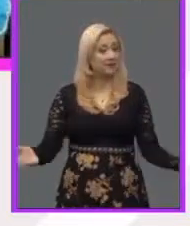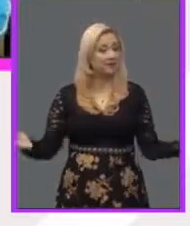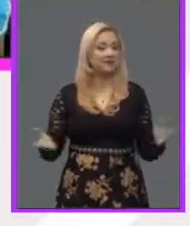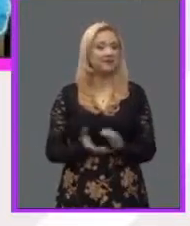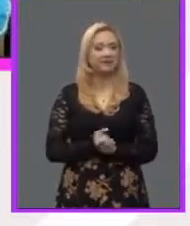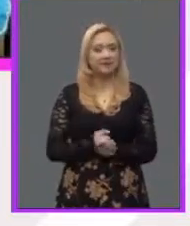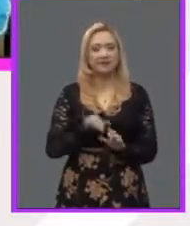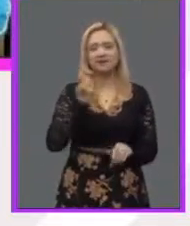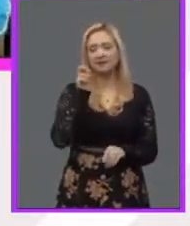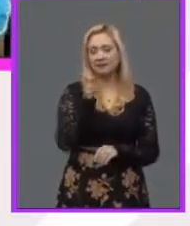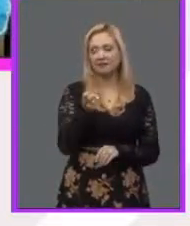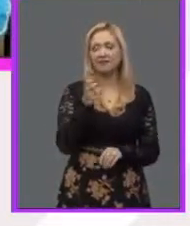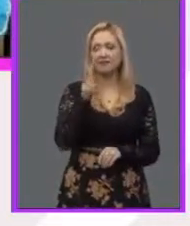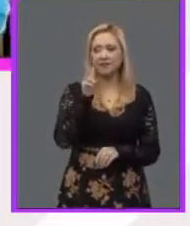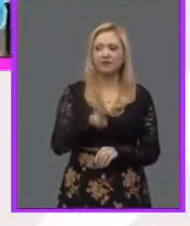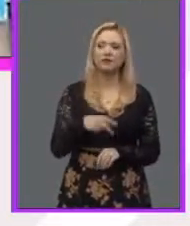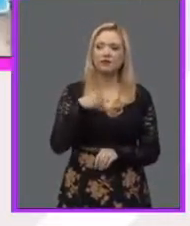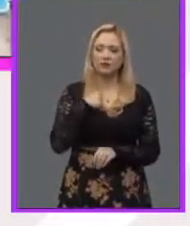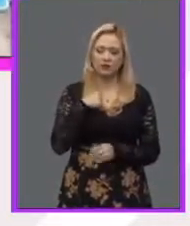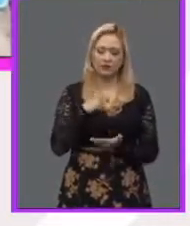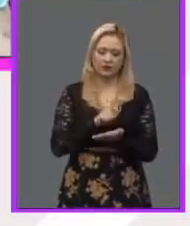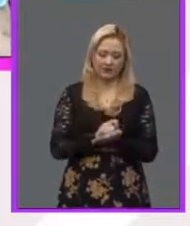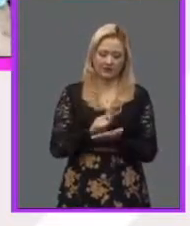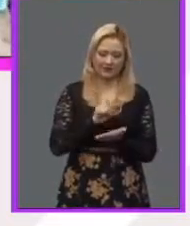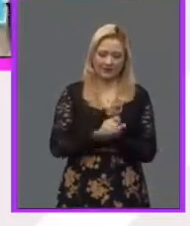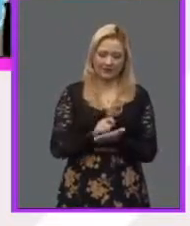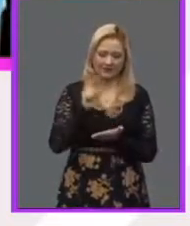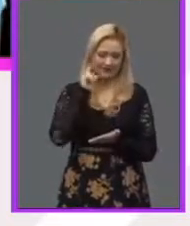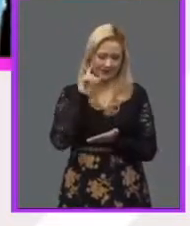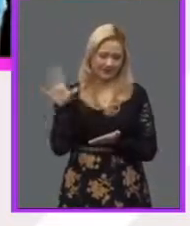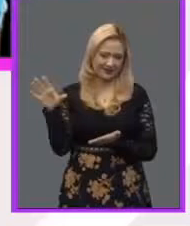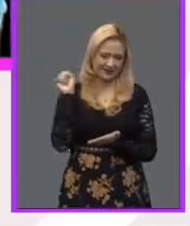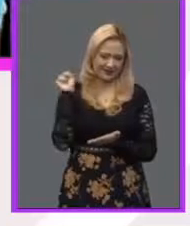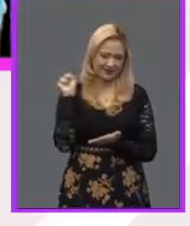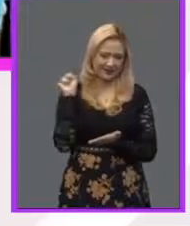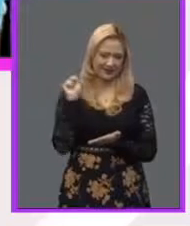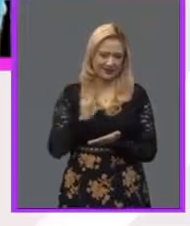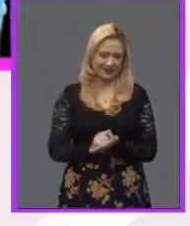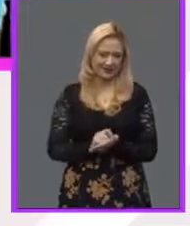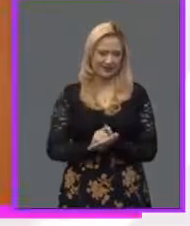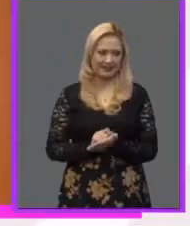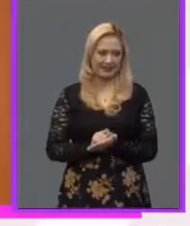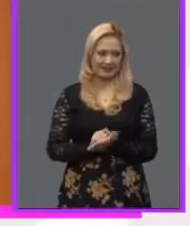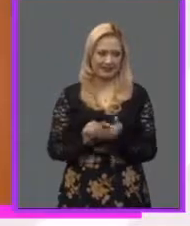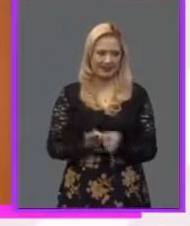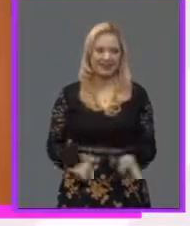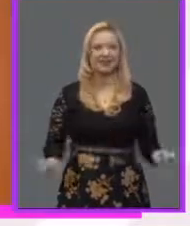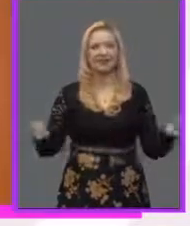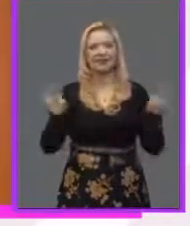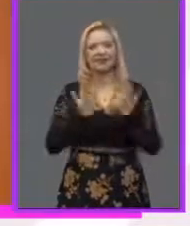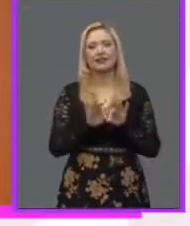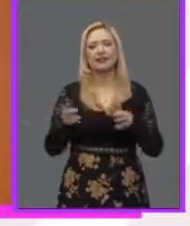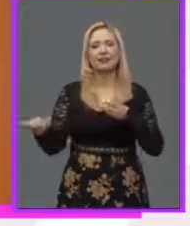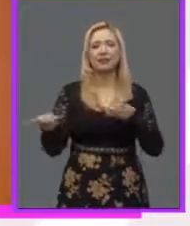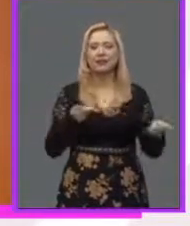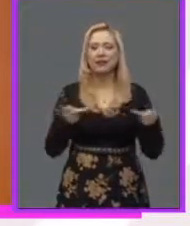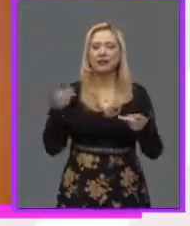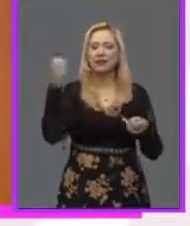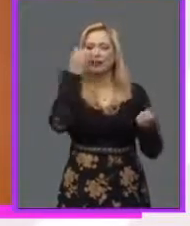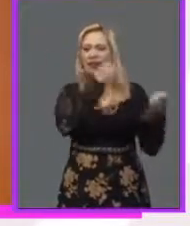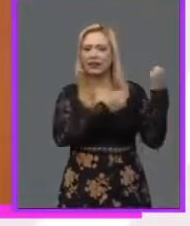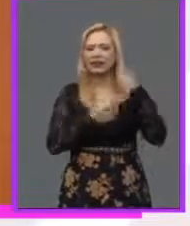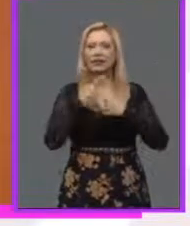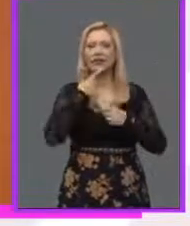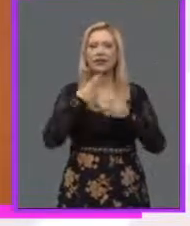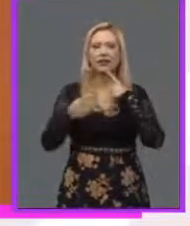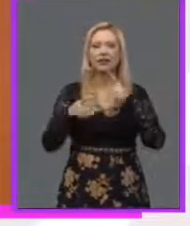Perfecto, sí, pues es que justo estaba yo tomando nota de esta última frase que decías porque me parece fundamental, ¿no? Planear y discutir